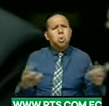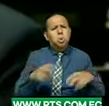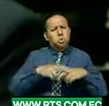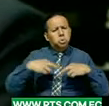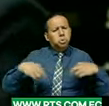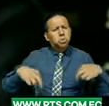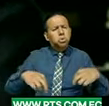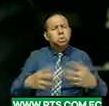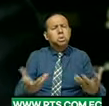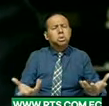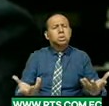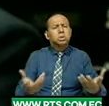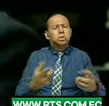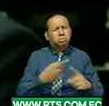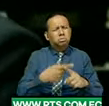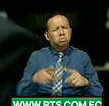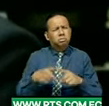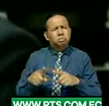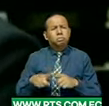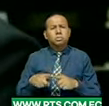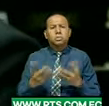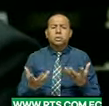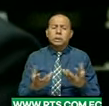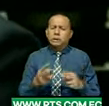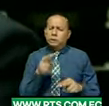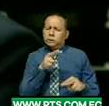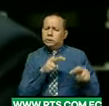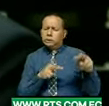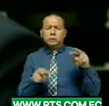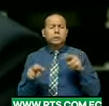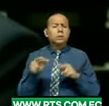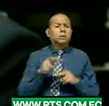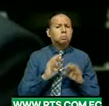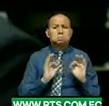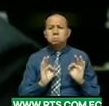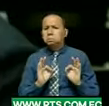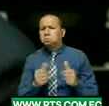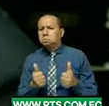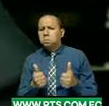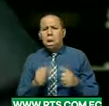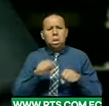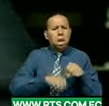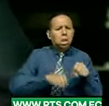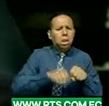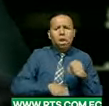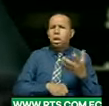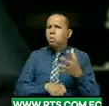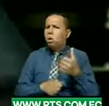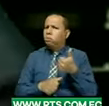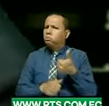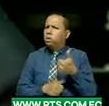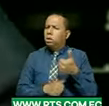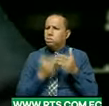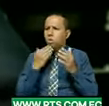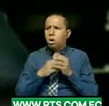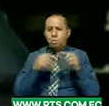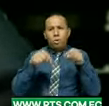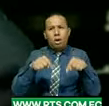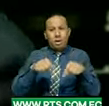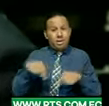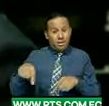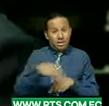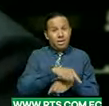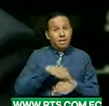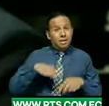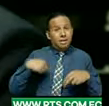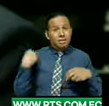sillas. De lo que se conoce, al menos de lo que se puede ver, está en perfecto funcionamiento. Por ejemplo, este lugar en el que nos encontramos,